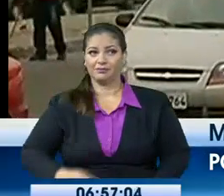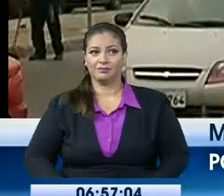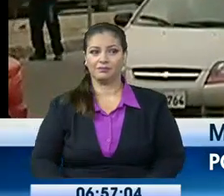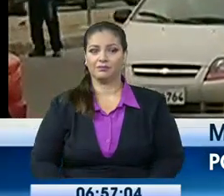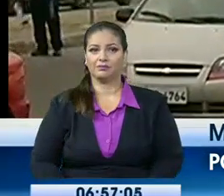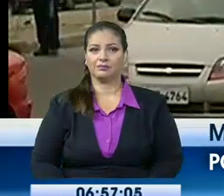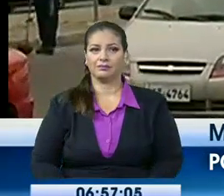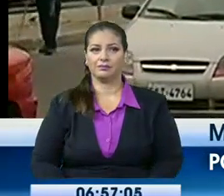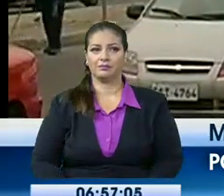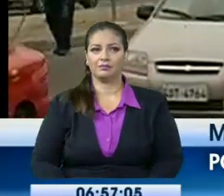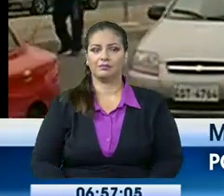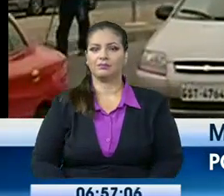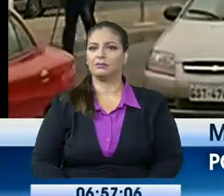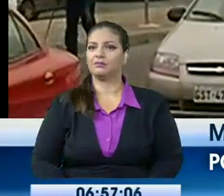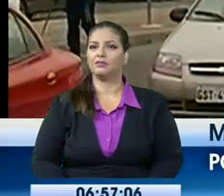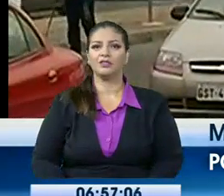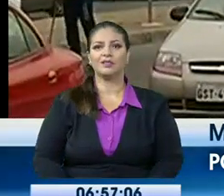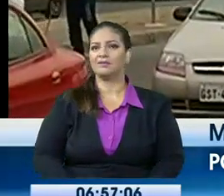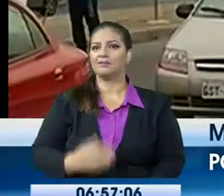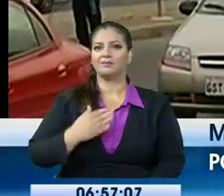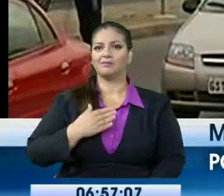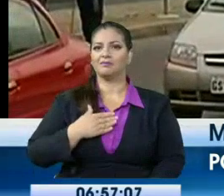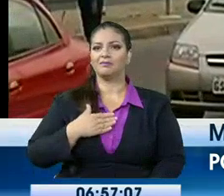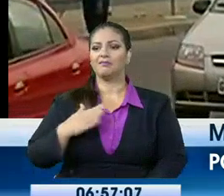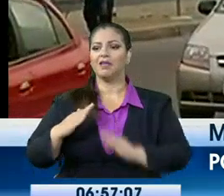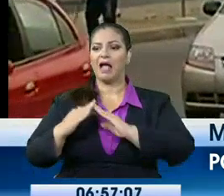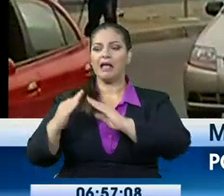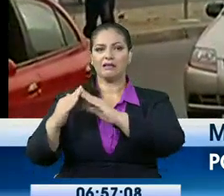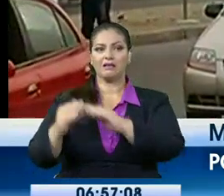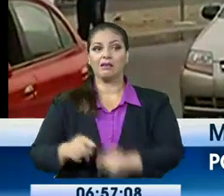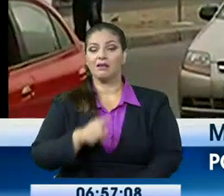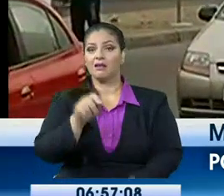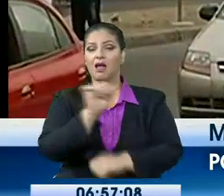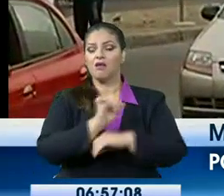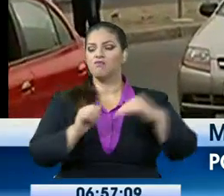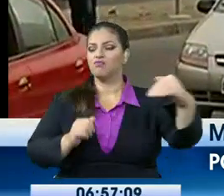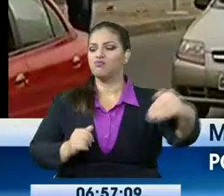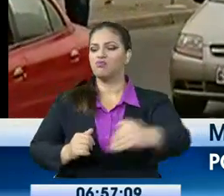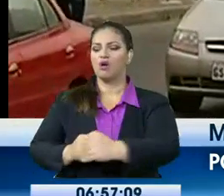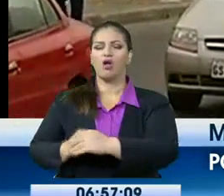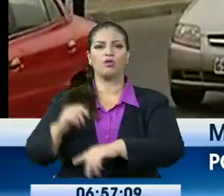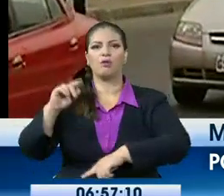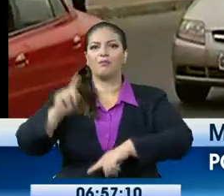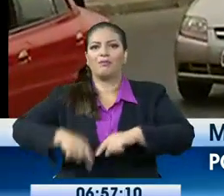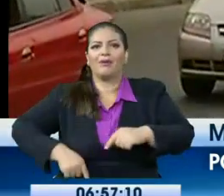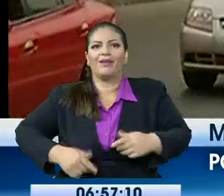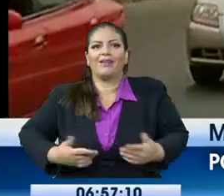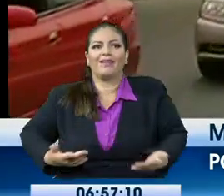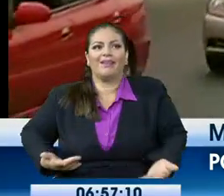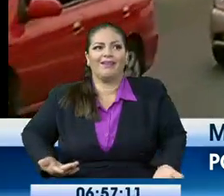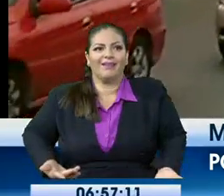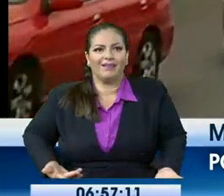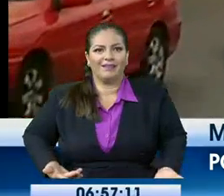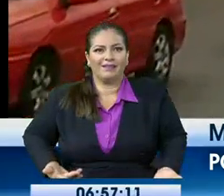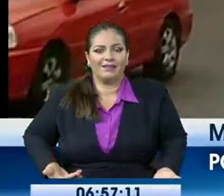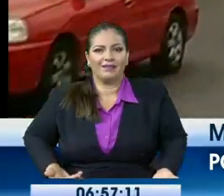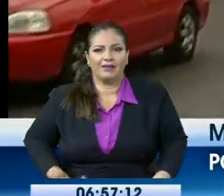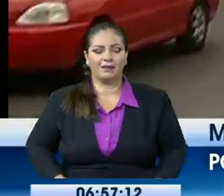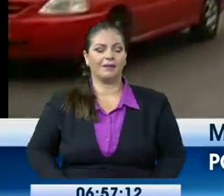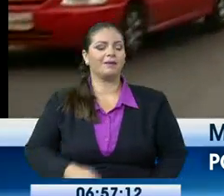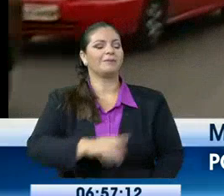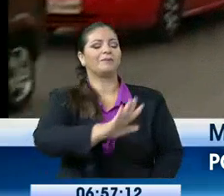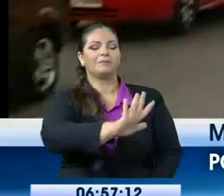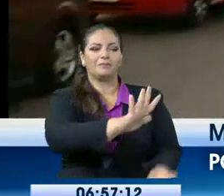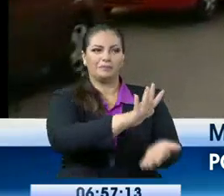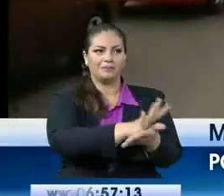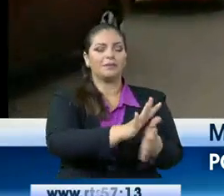Nosotros no tenemos ingresos en este momento. La situación. Antes teníamos cola de carro. Claro, teníamos, mejoró la disculpe, salida. La salida mejoró. La